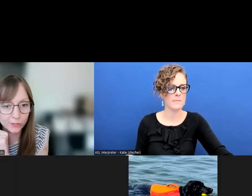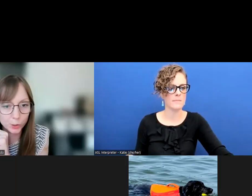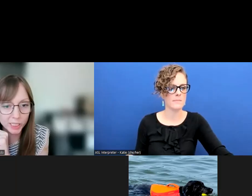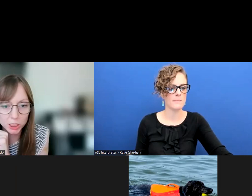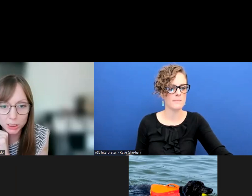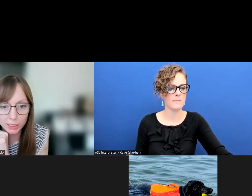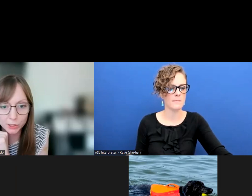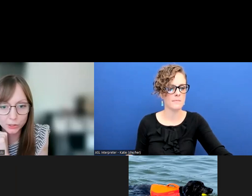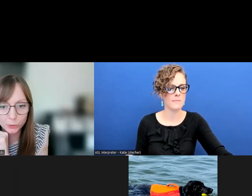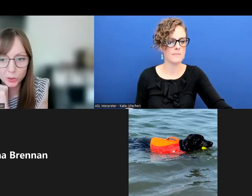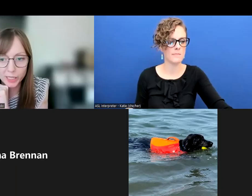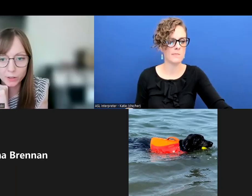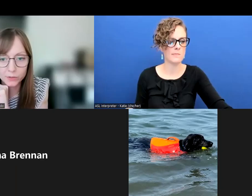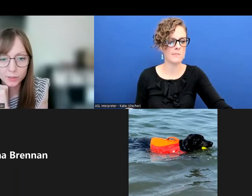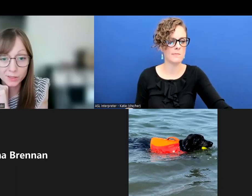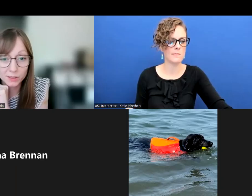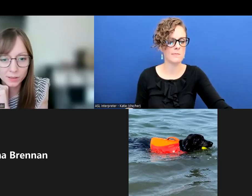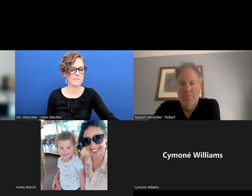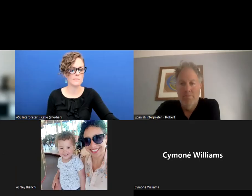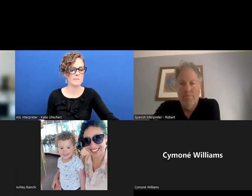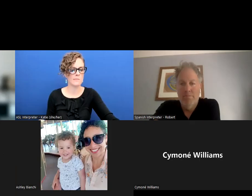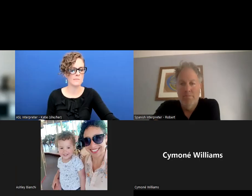Sorry for your patience as I just check over.